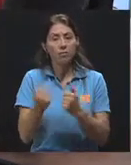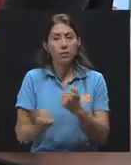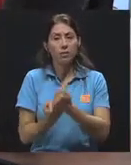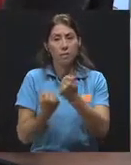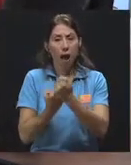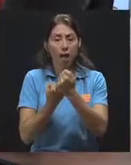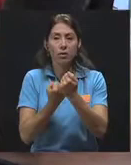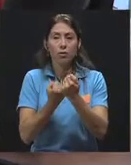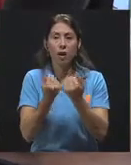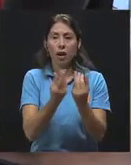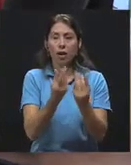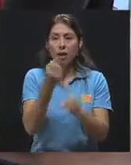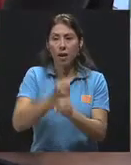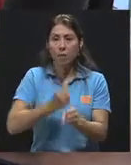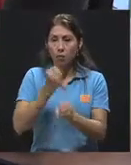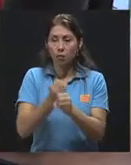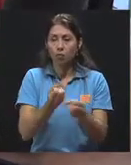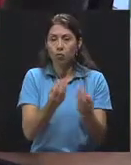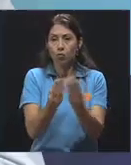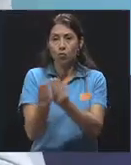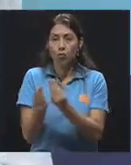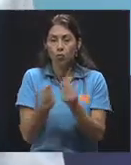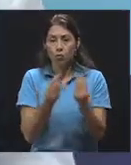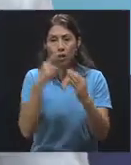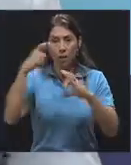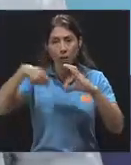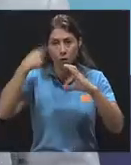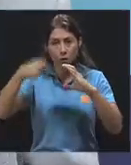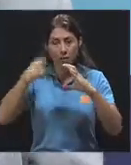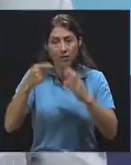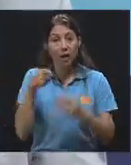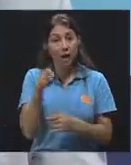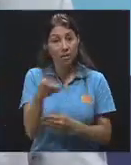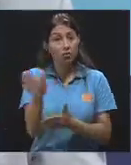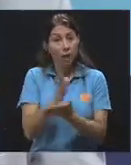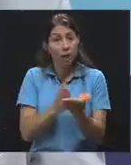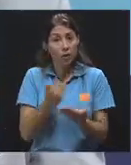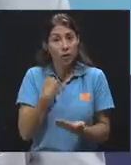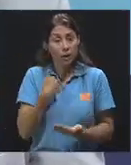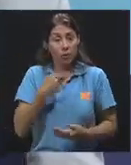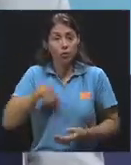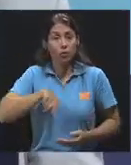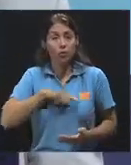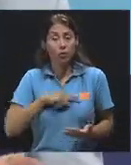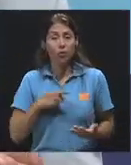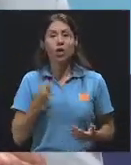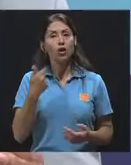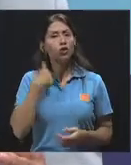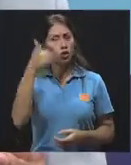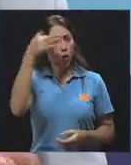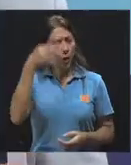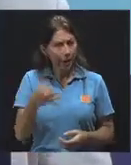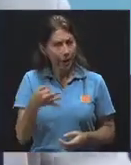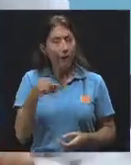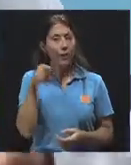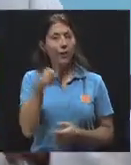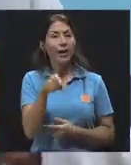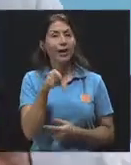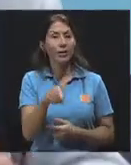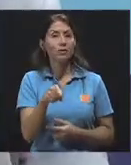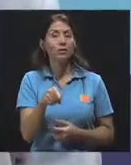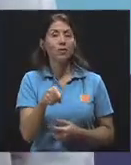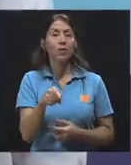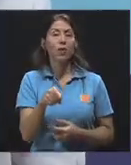también a la producción cinematográfica? Es decir, es un elemento que tenemos ahí, ¿verdad? Yo creo que es un complemento. Que va